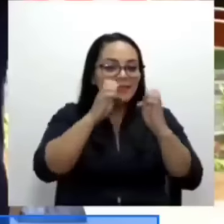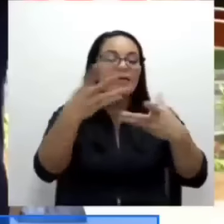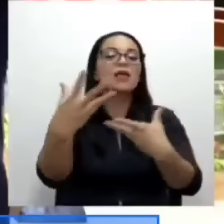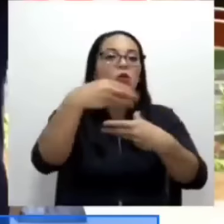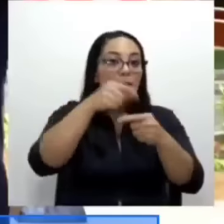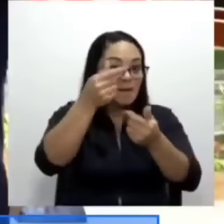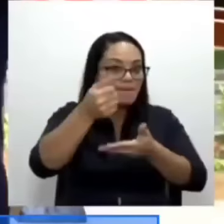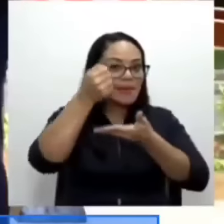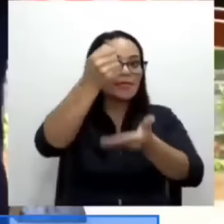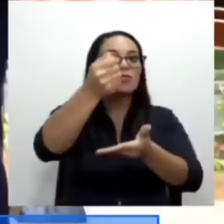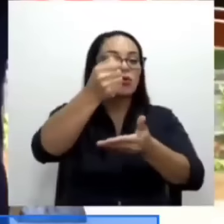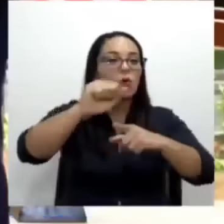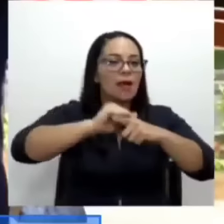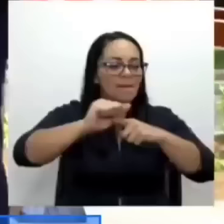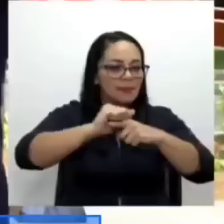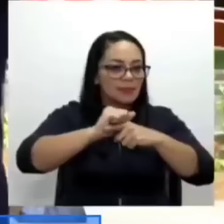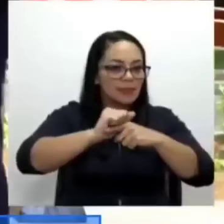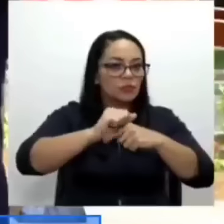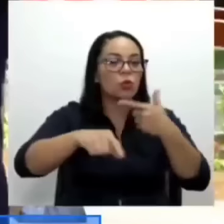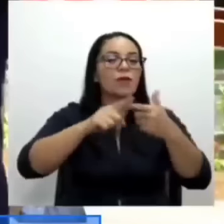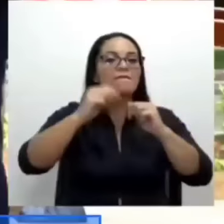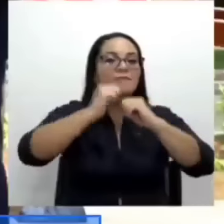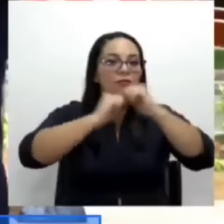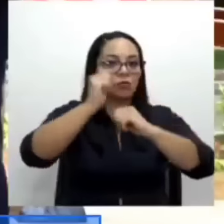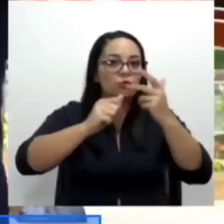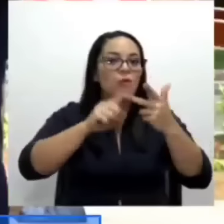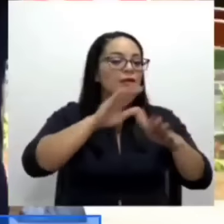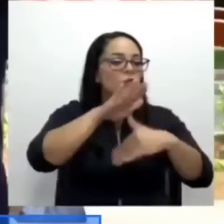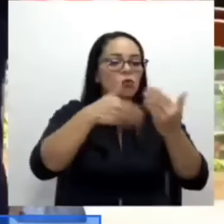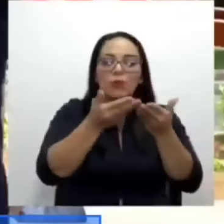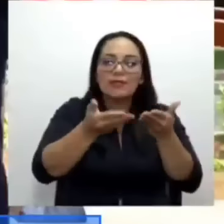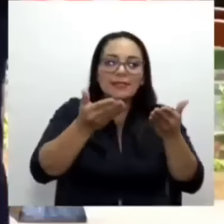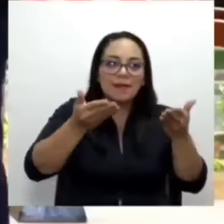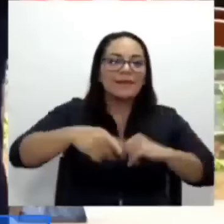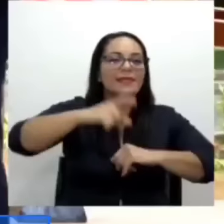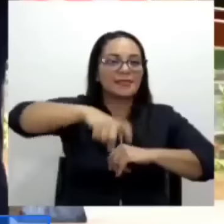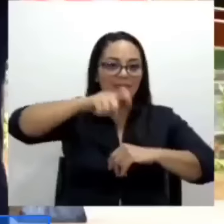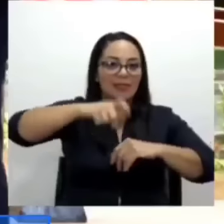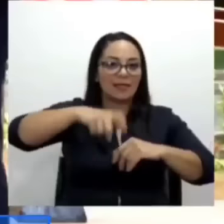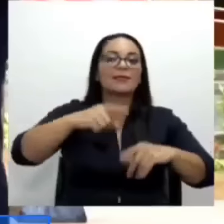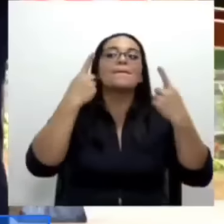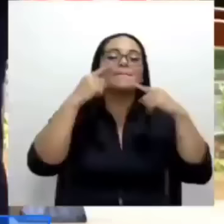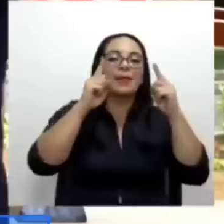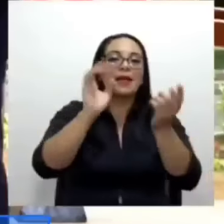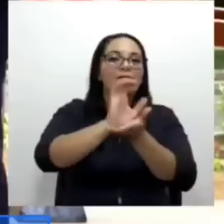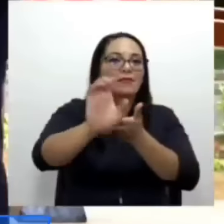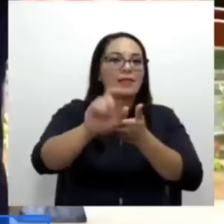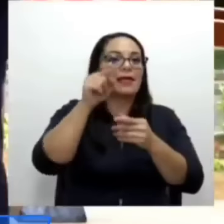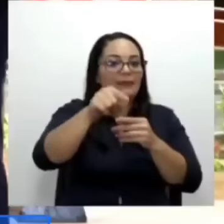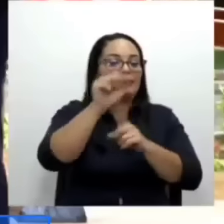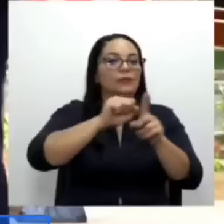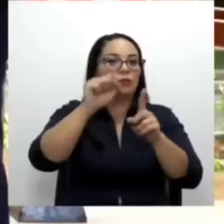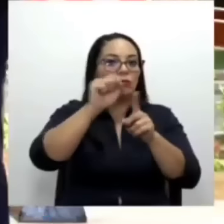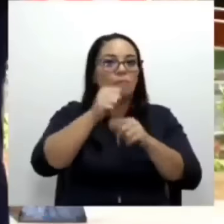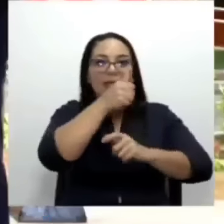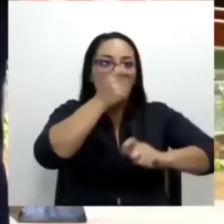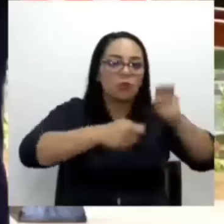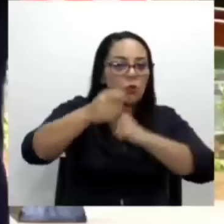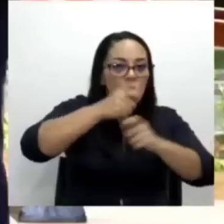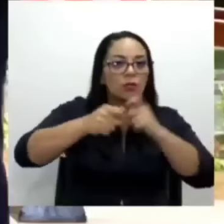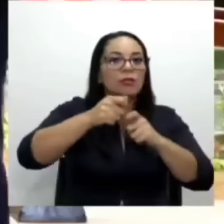inversión en capacitación, infraestructura y las herramientas necesarias para contrarrestar el flujo de narcóticos y